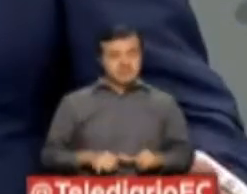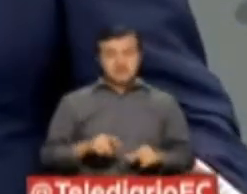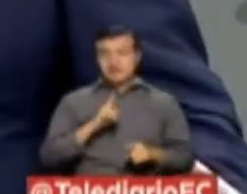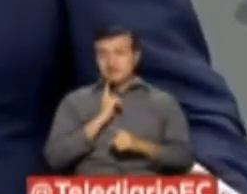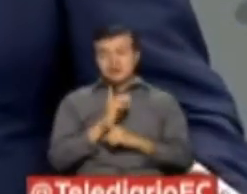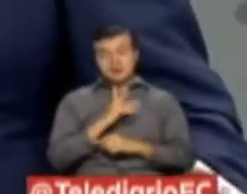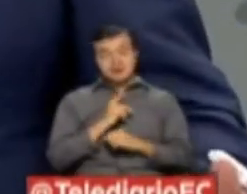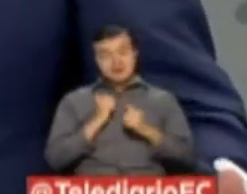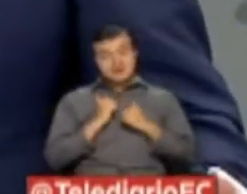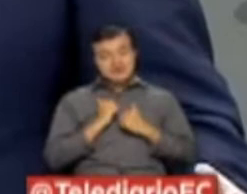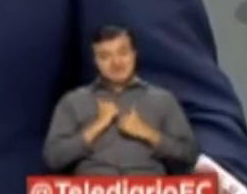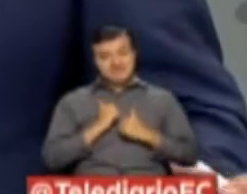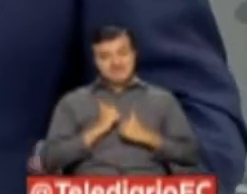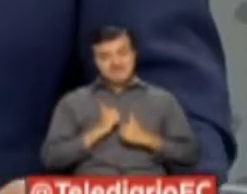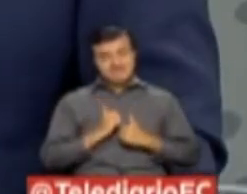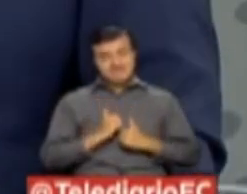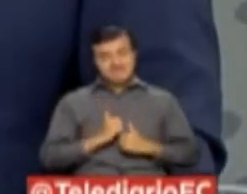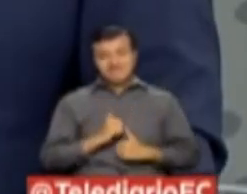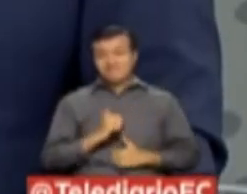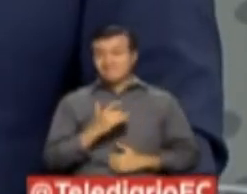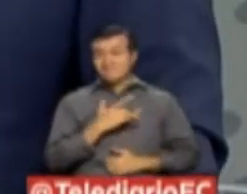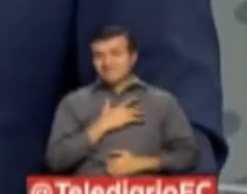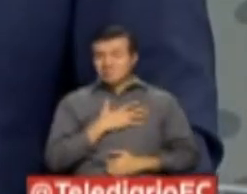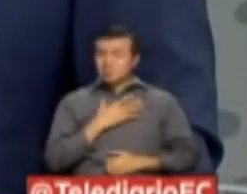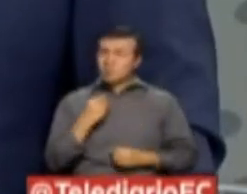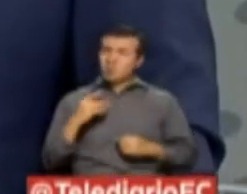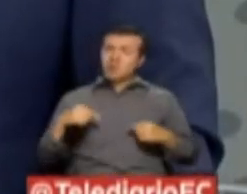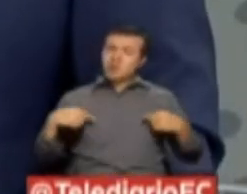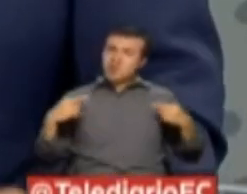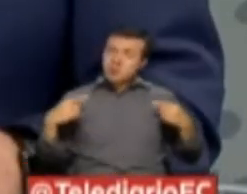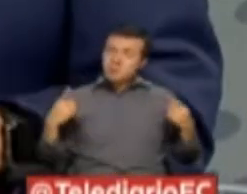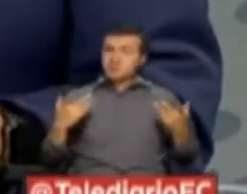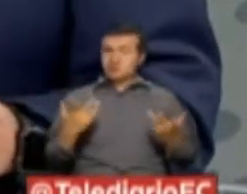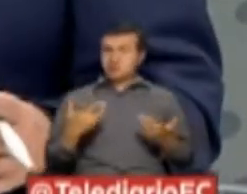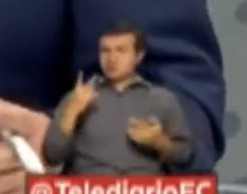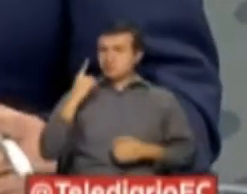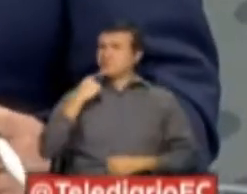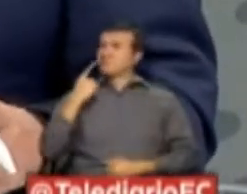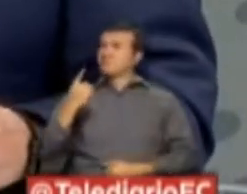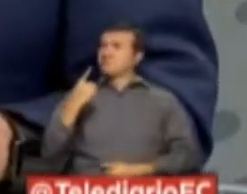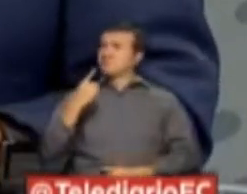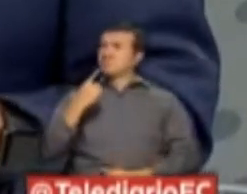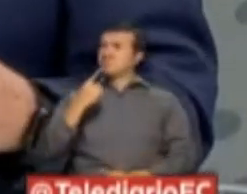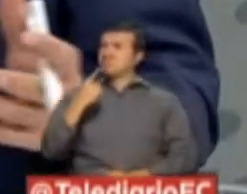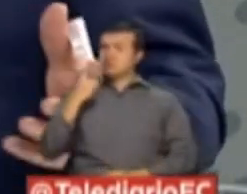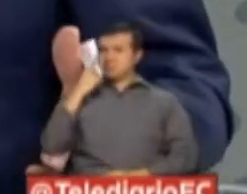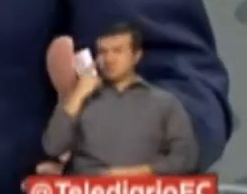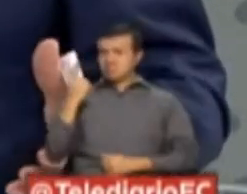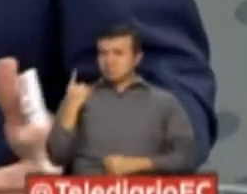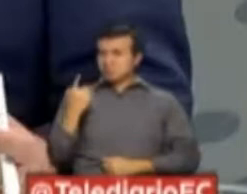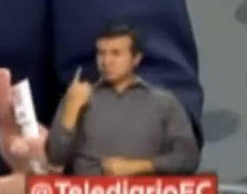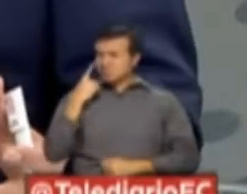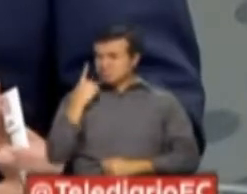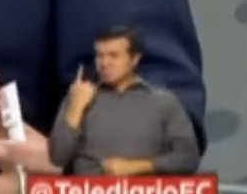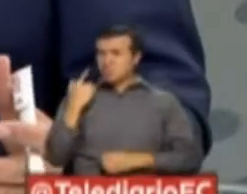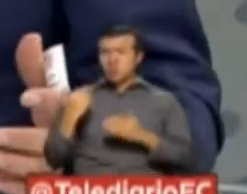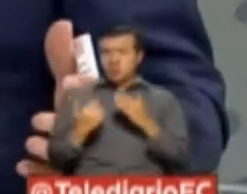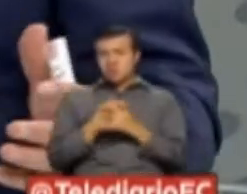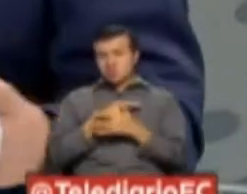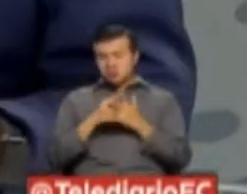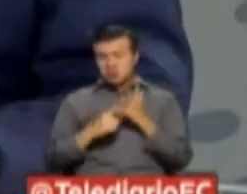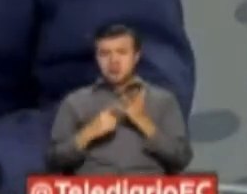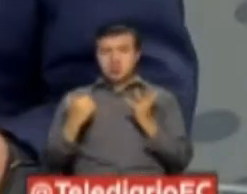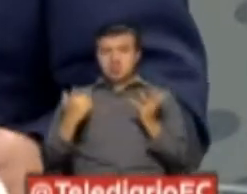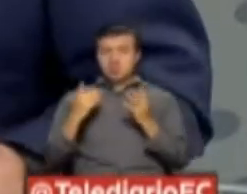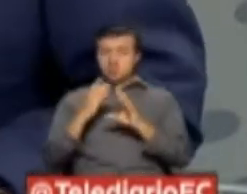dolorosamente frecuente en este caso sin embargo se añaden algunas características nuevas se